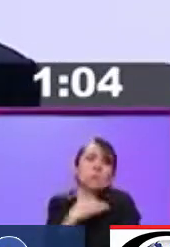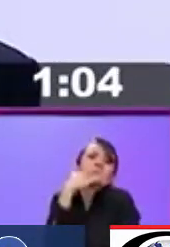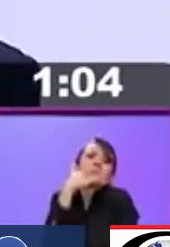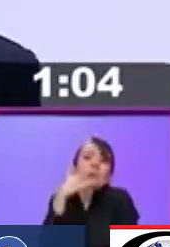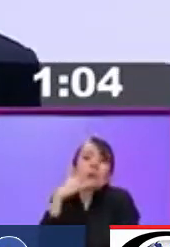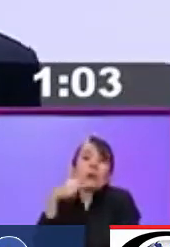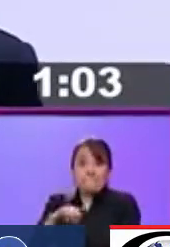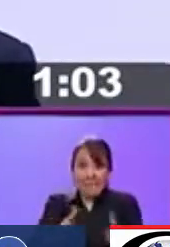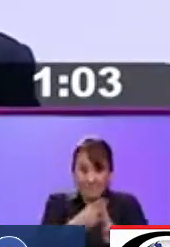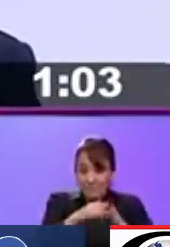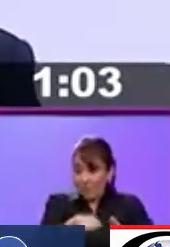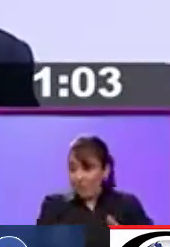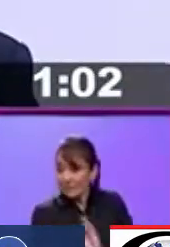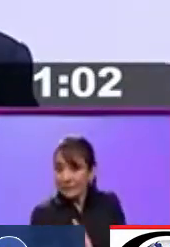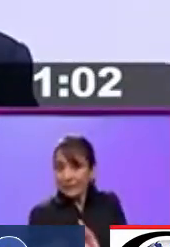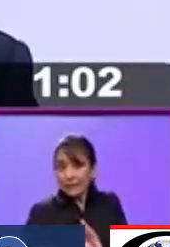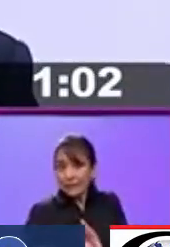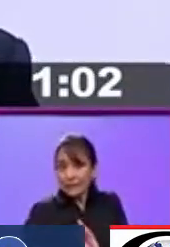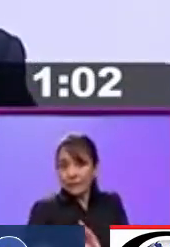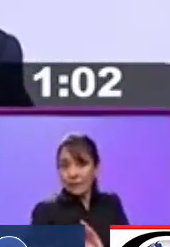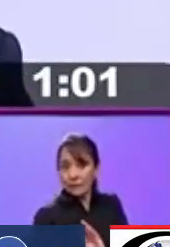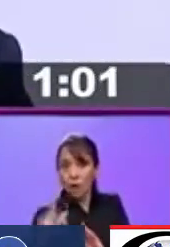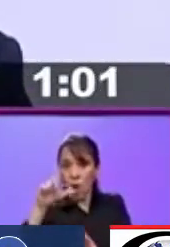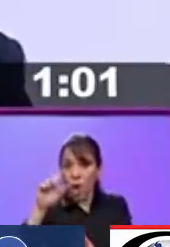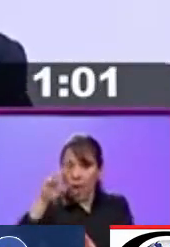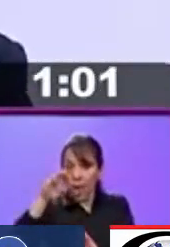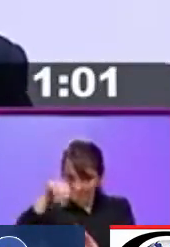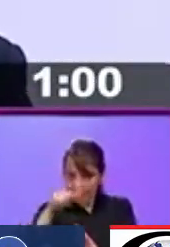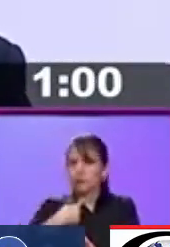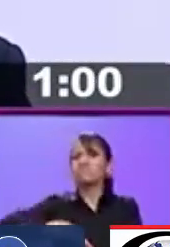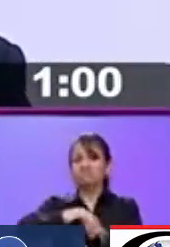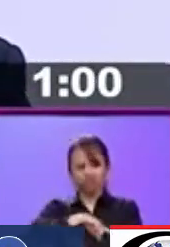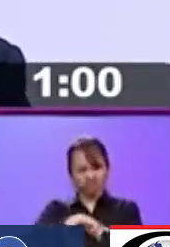hay una frase que en las redes sociales apareció